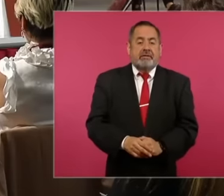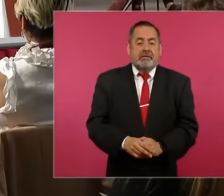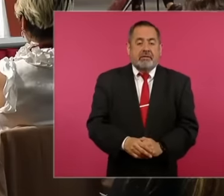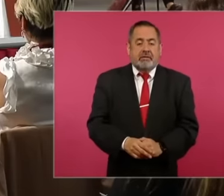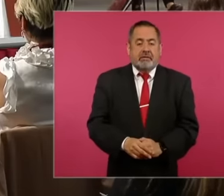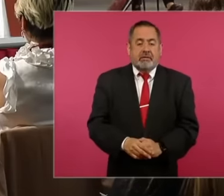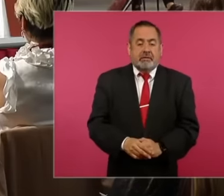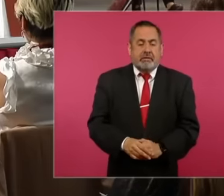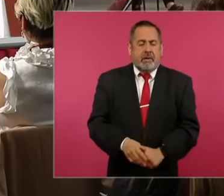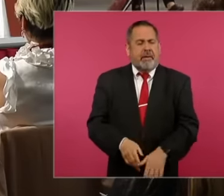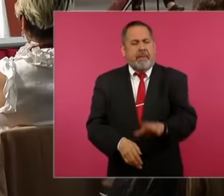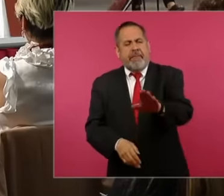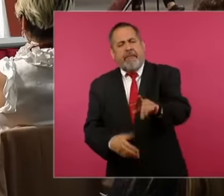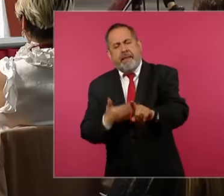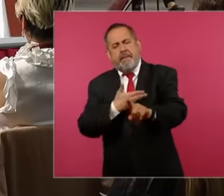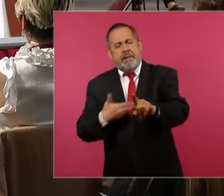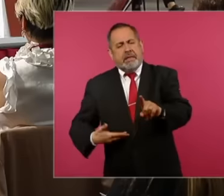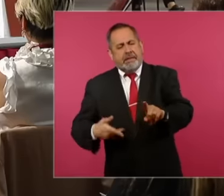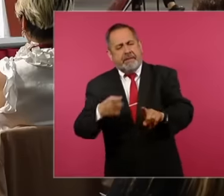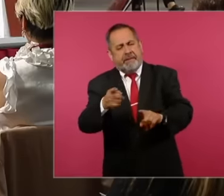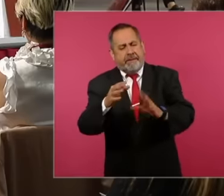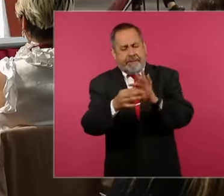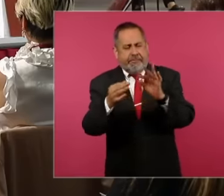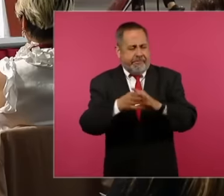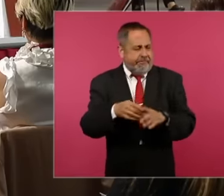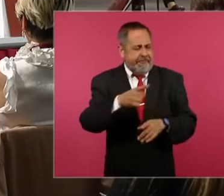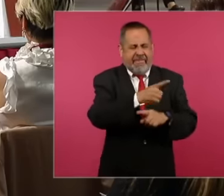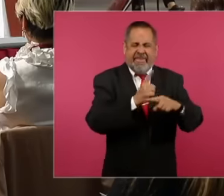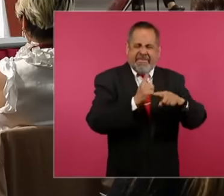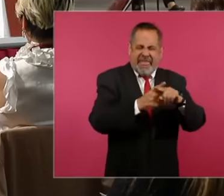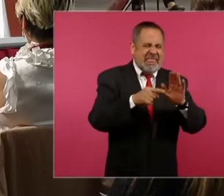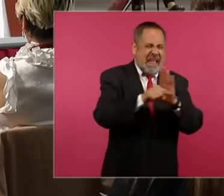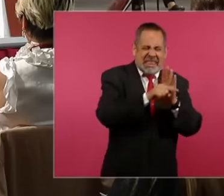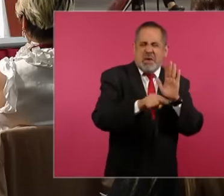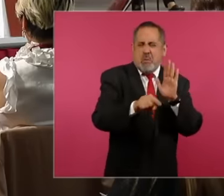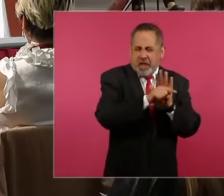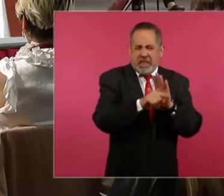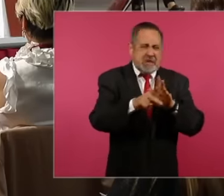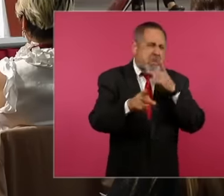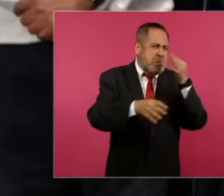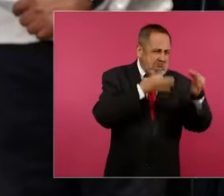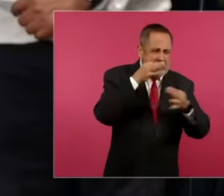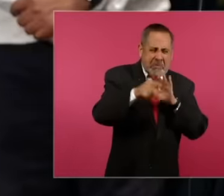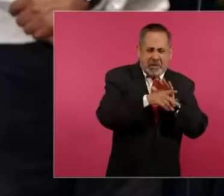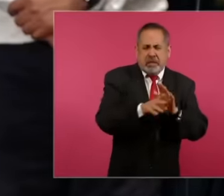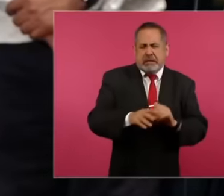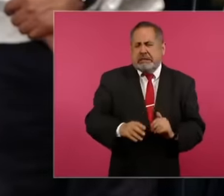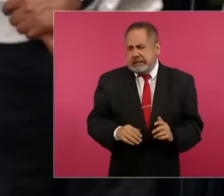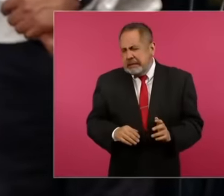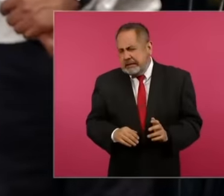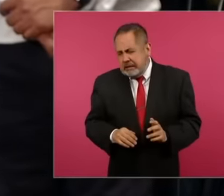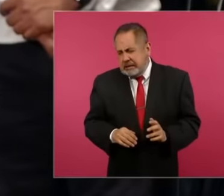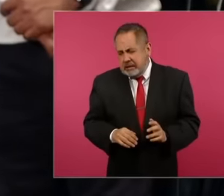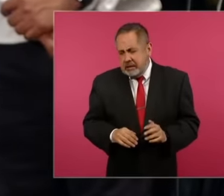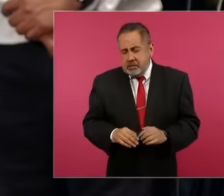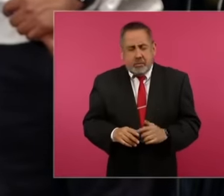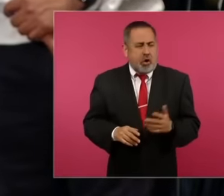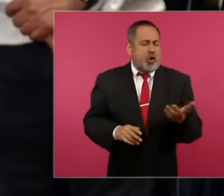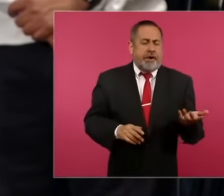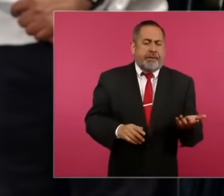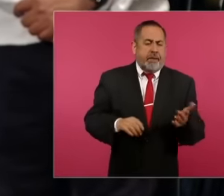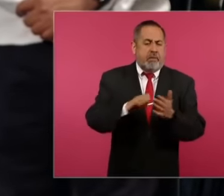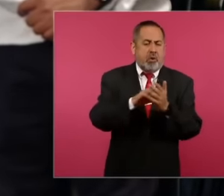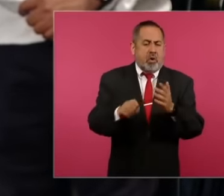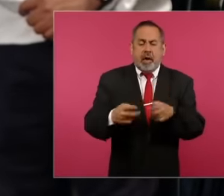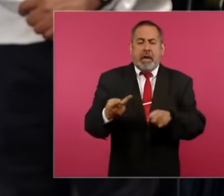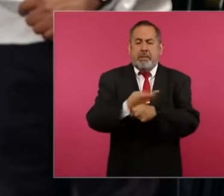Presidente, pero por ejemplo, usted dice las notas violentas o las notas rojas. Entonces, ¿no se consigna en un noticiero, por ejemplo, lo